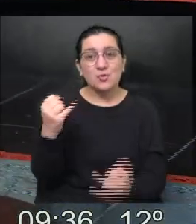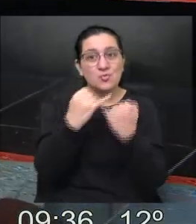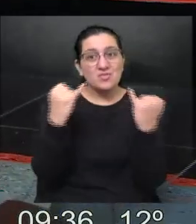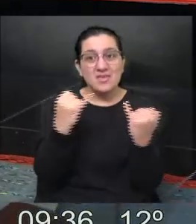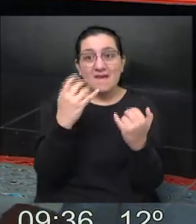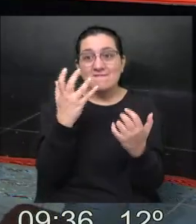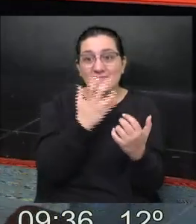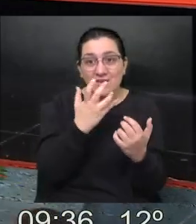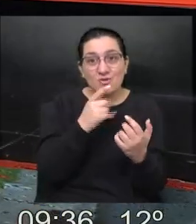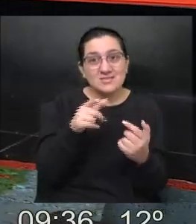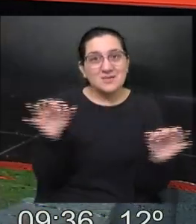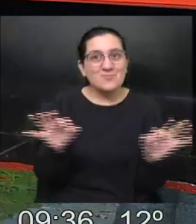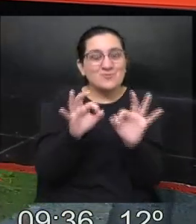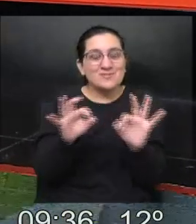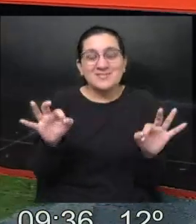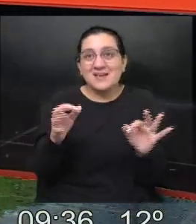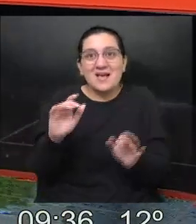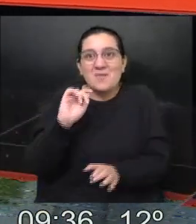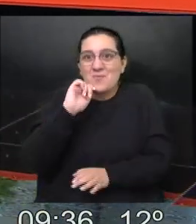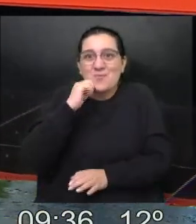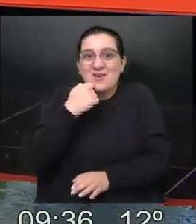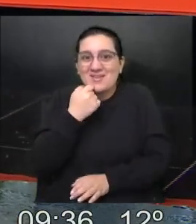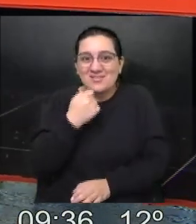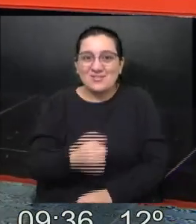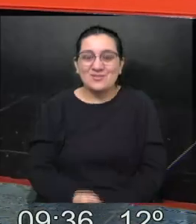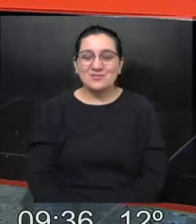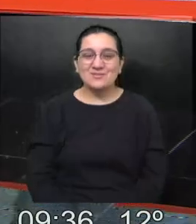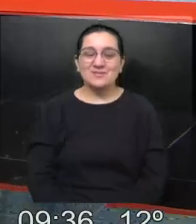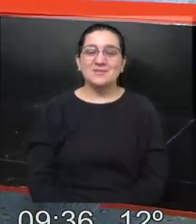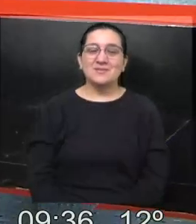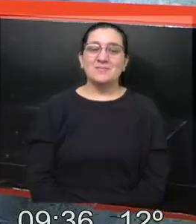esta música... Escúchame, se brinda para que se expanda el